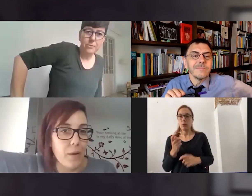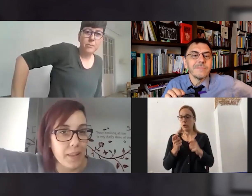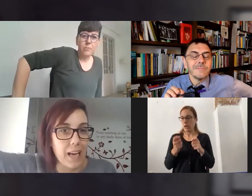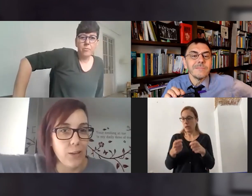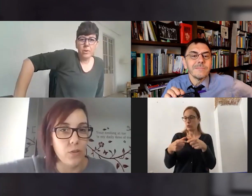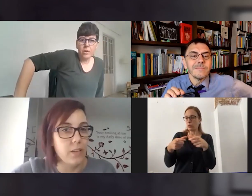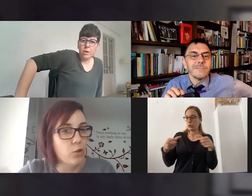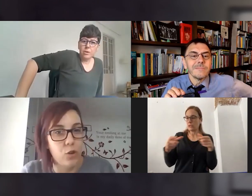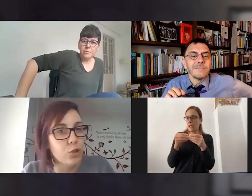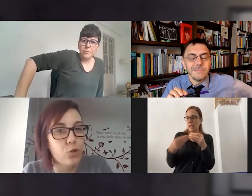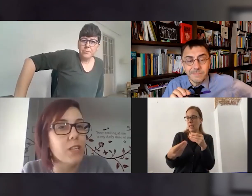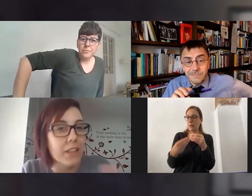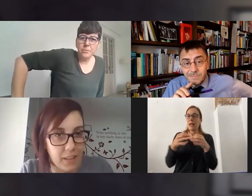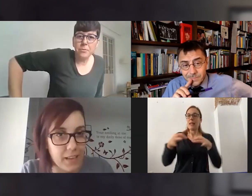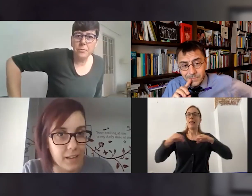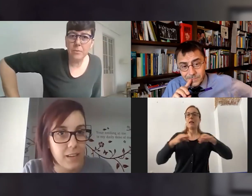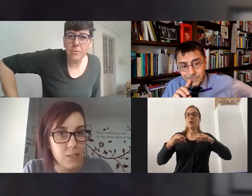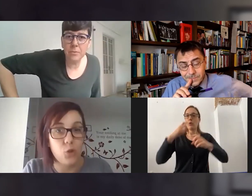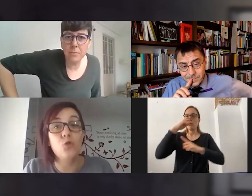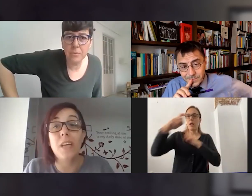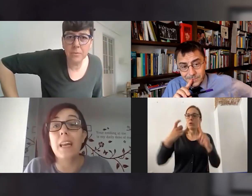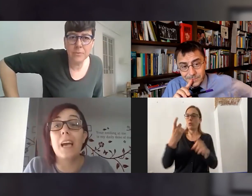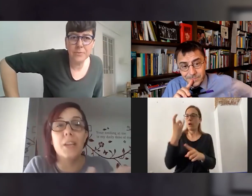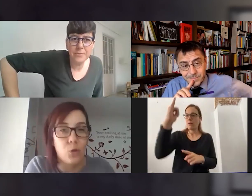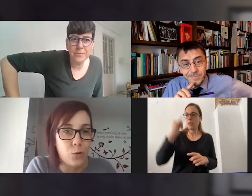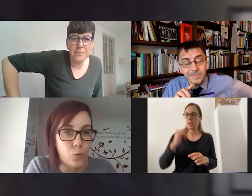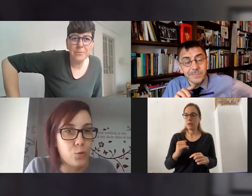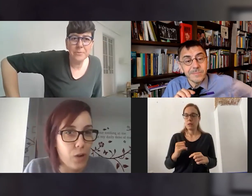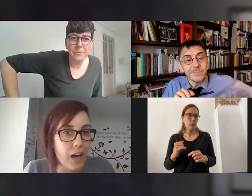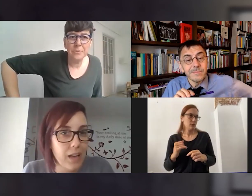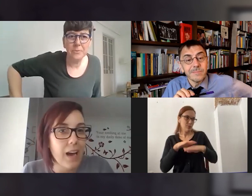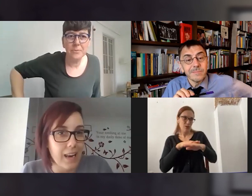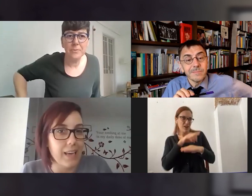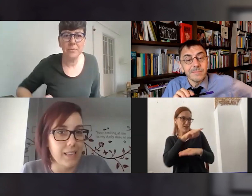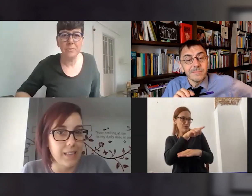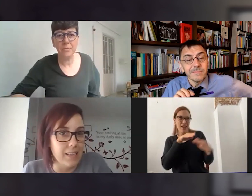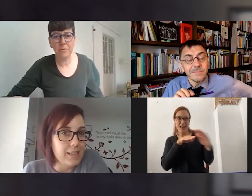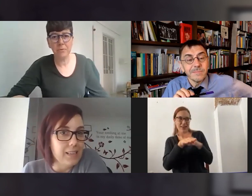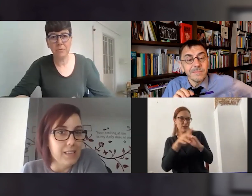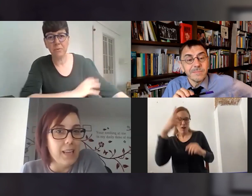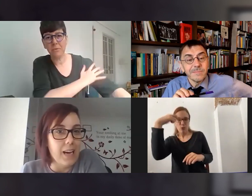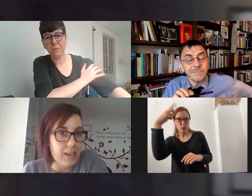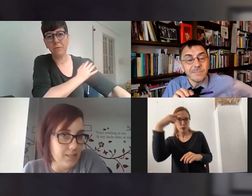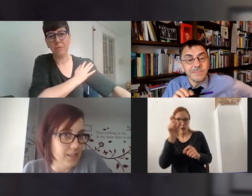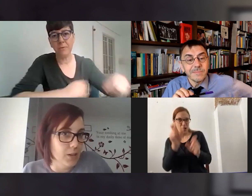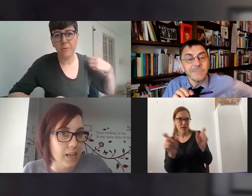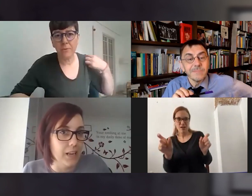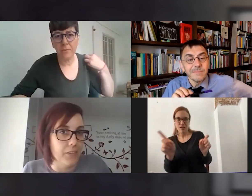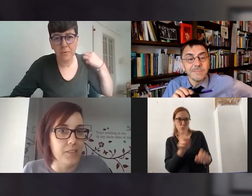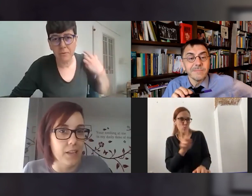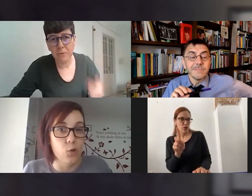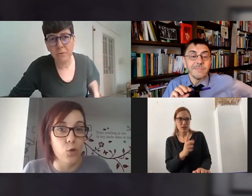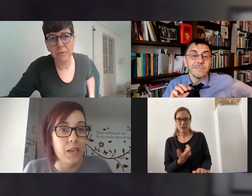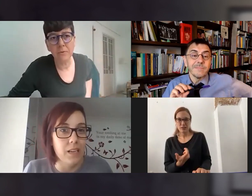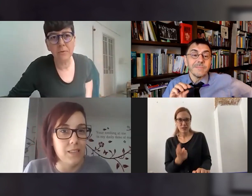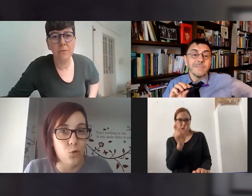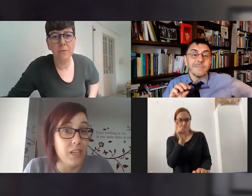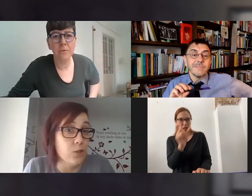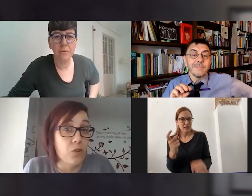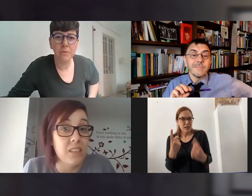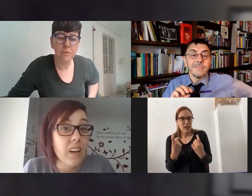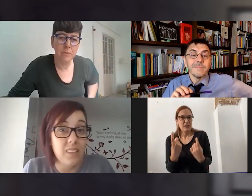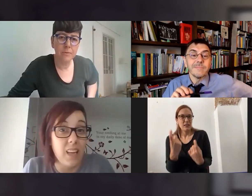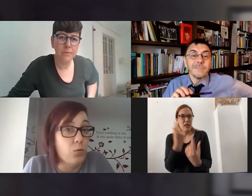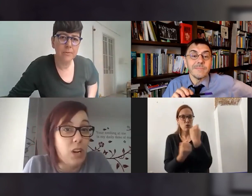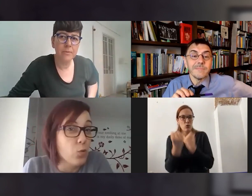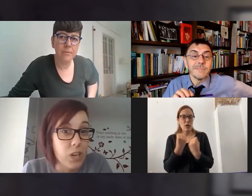teatro una vez al año. No, eso no es acceder, eso no es darle acceso a la cultura a la gente que tiene la necesidad económica, sino que